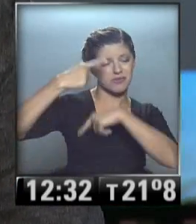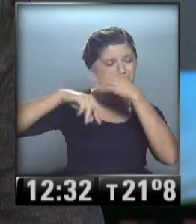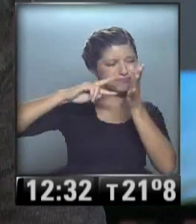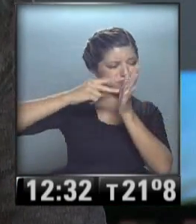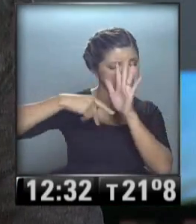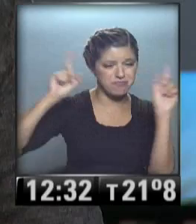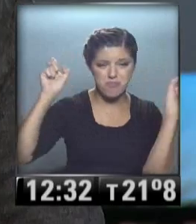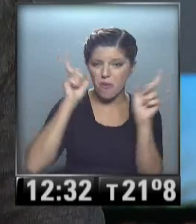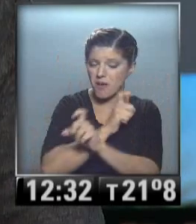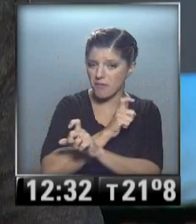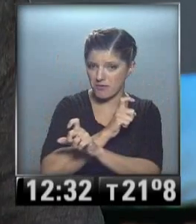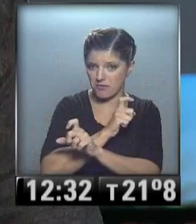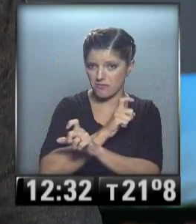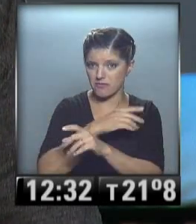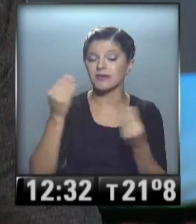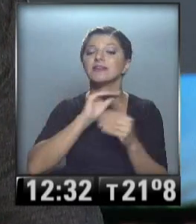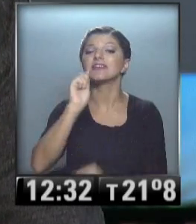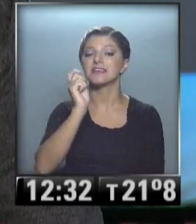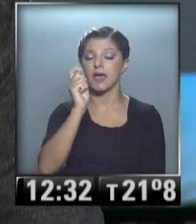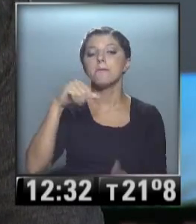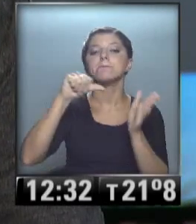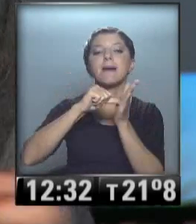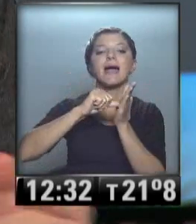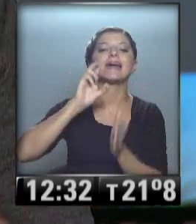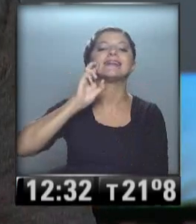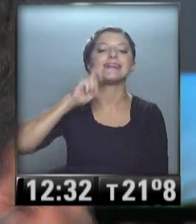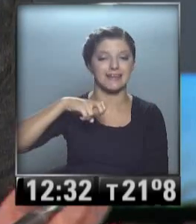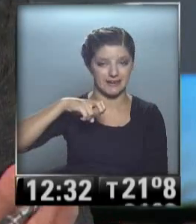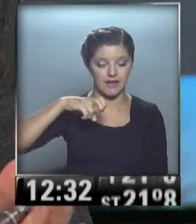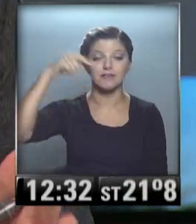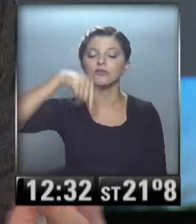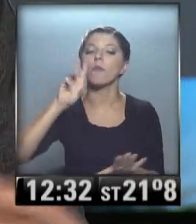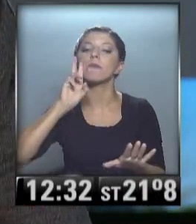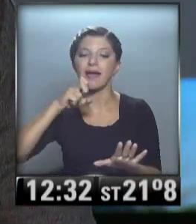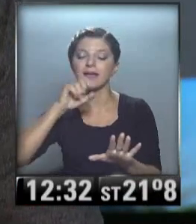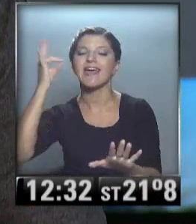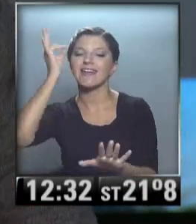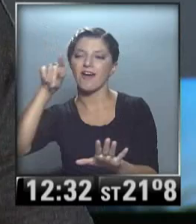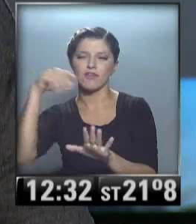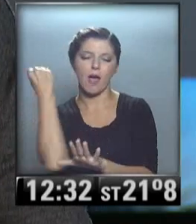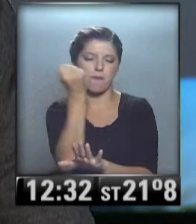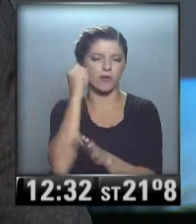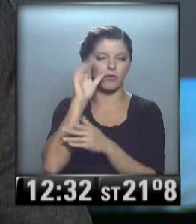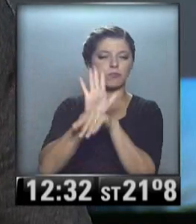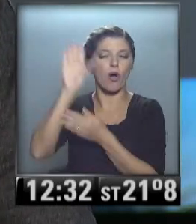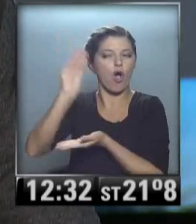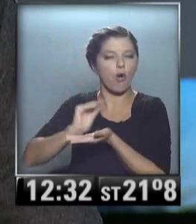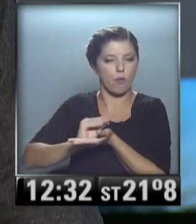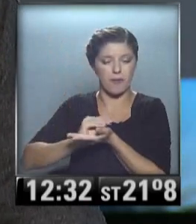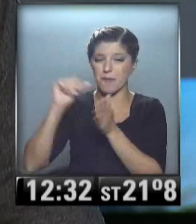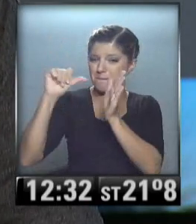problemas, empezando a evidenciar serios problemas, es Nigeria, un país que es casi un modelo en África, porque es de estos países súper ricos,